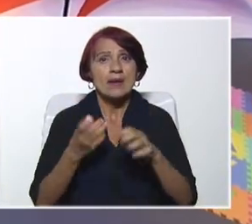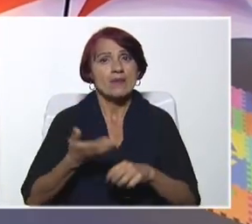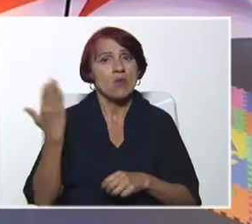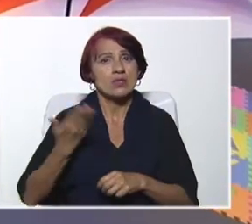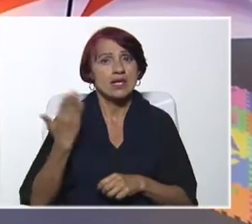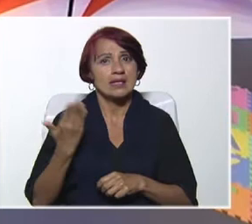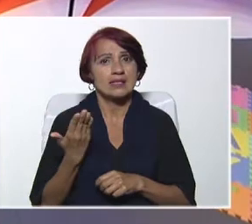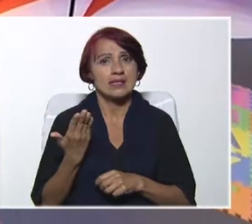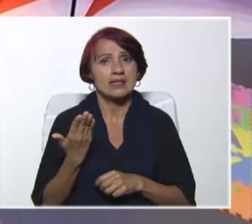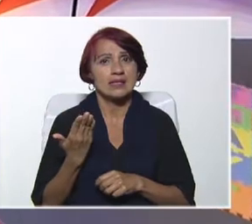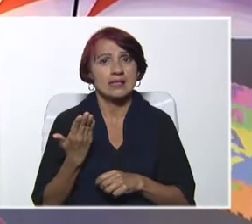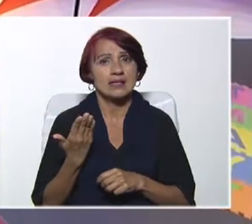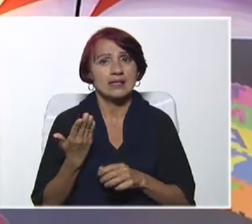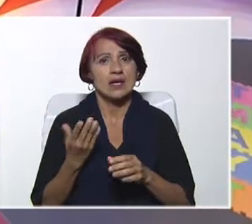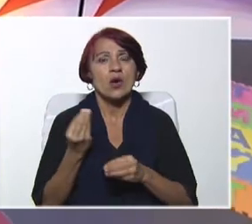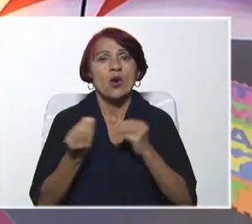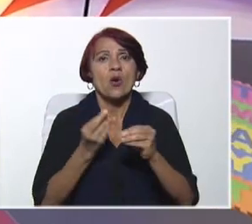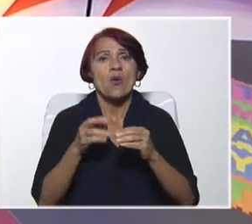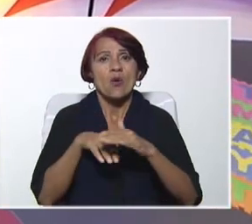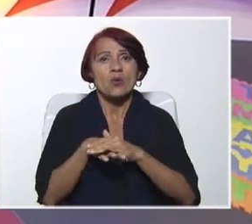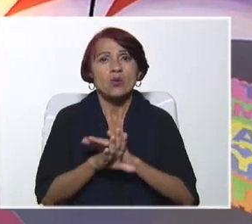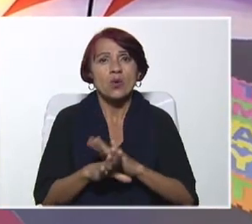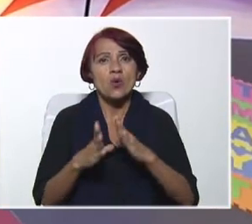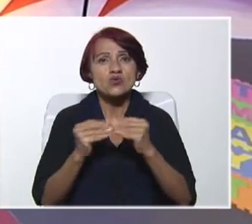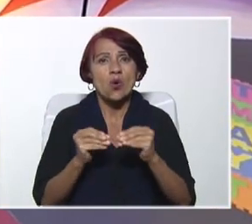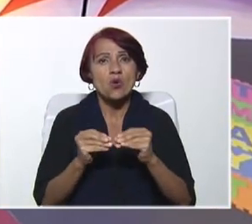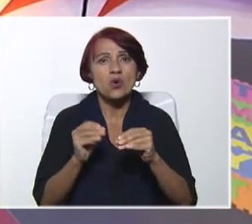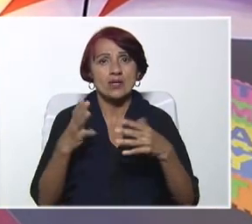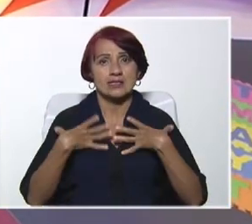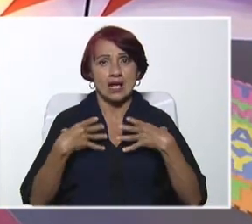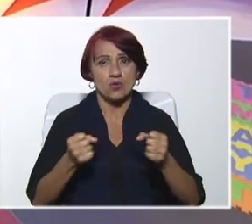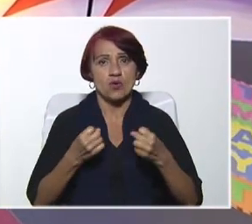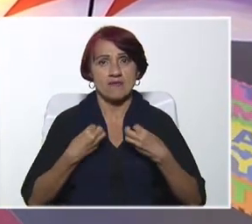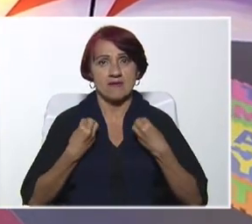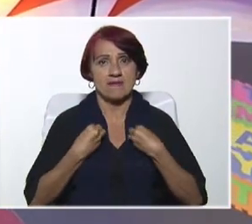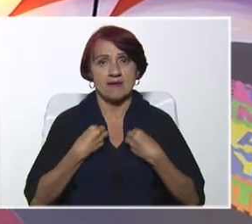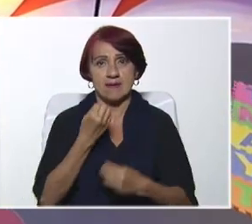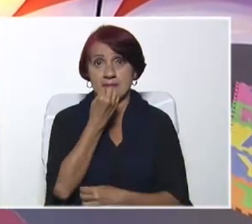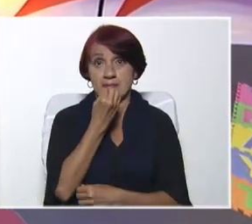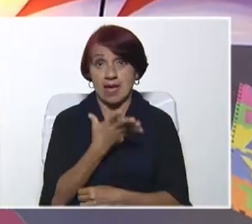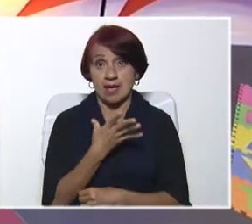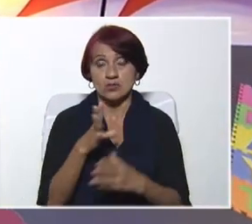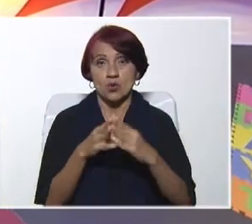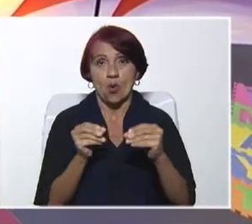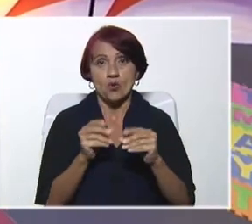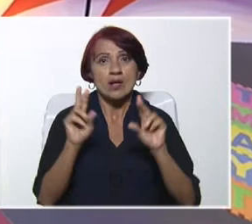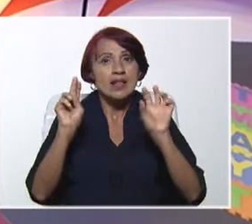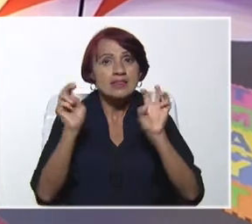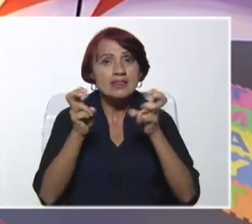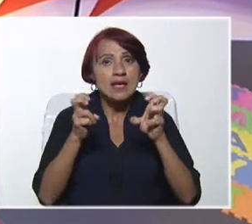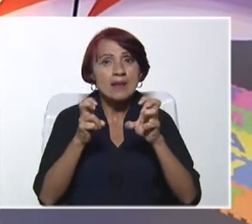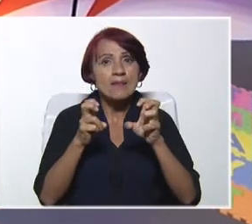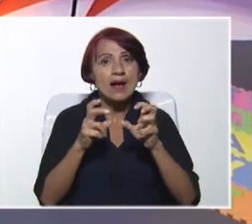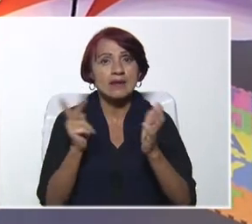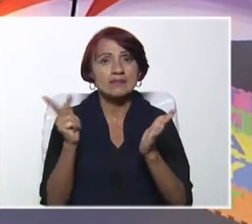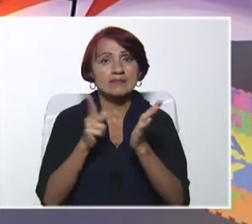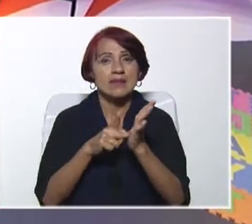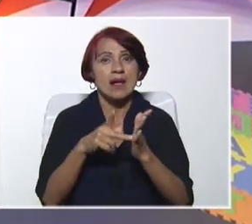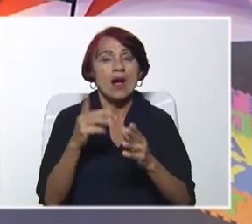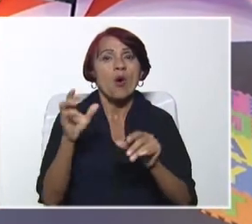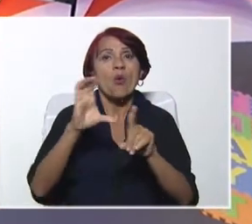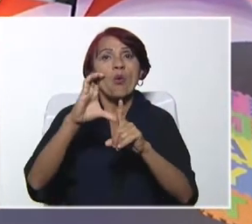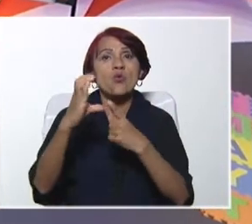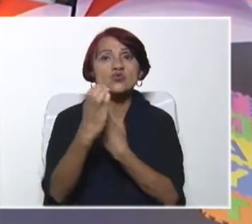indispensable preservación de la vida en el planeta, salud y vivir bien. Y con el tema generador, patrimonios